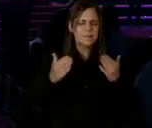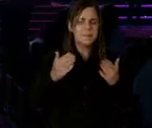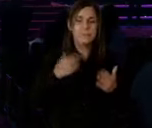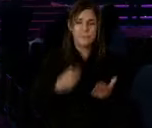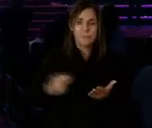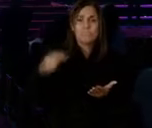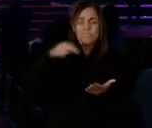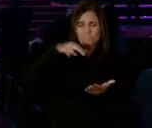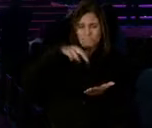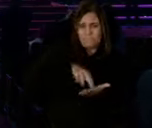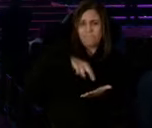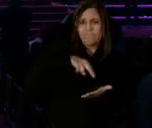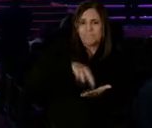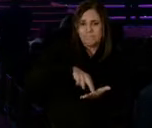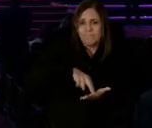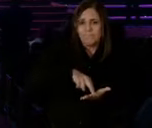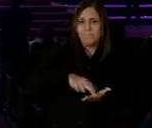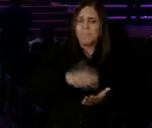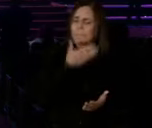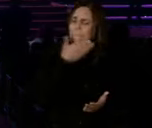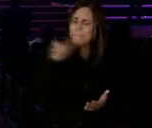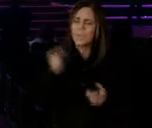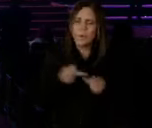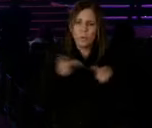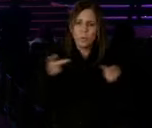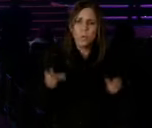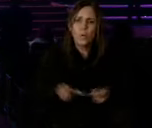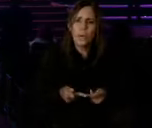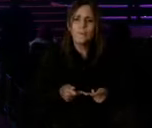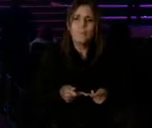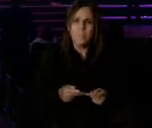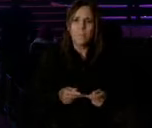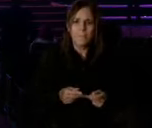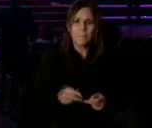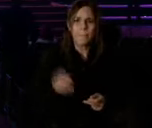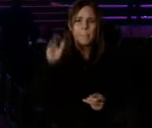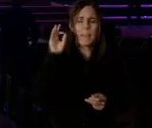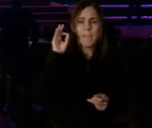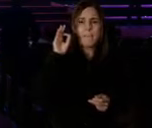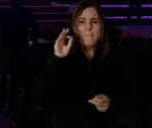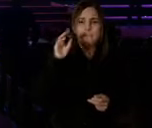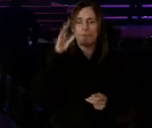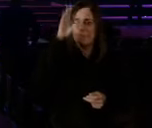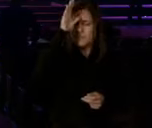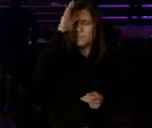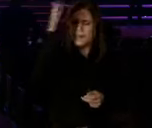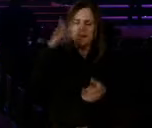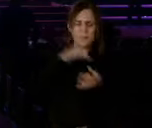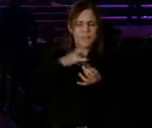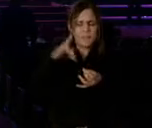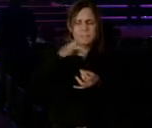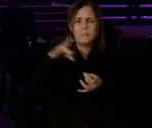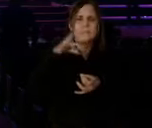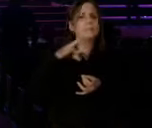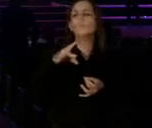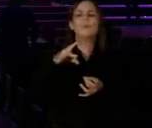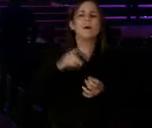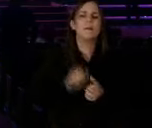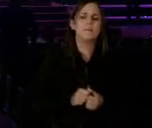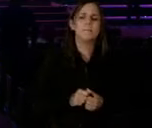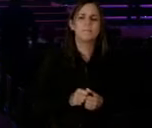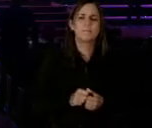mejores padres espirituales, porque hay gente a que se le puede llamar padres espirituales. Son una extensión de Dios aquí en la tierra. Pueden